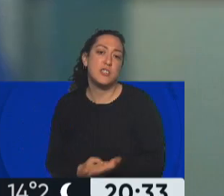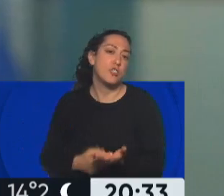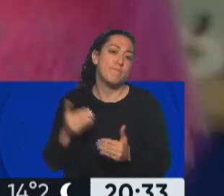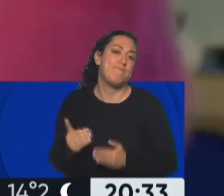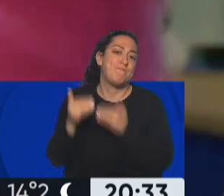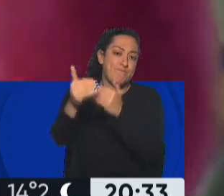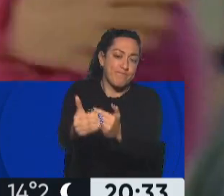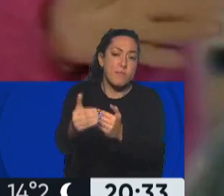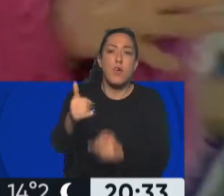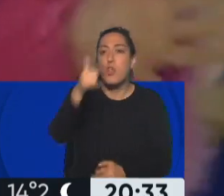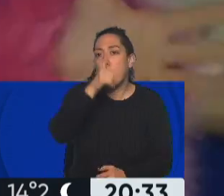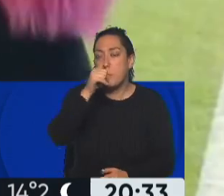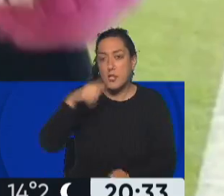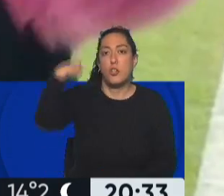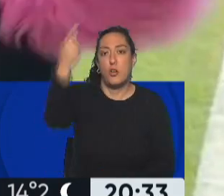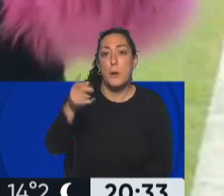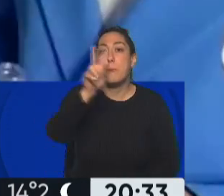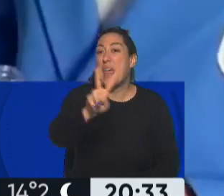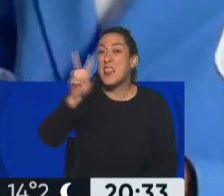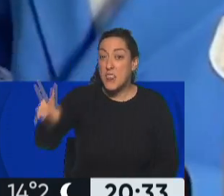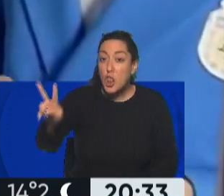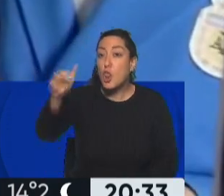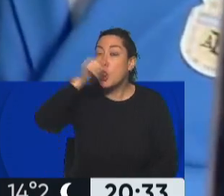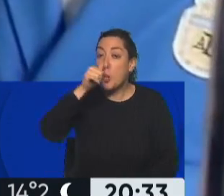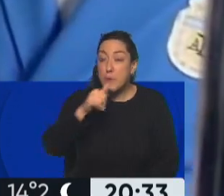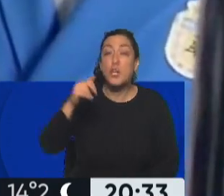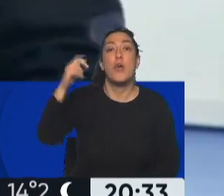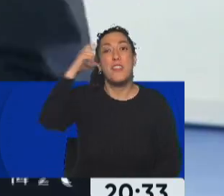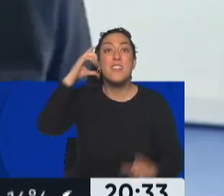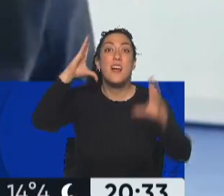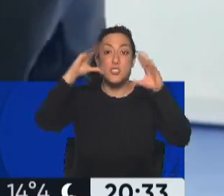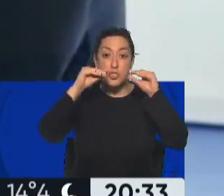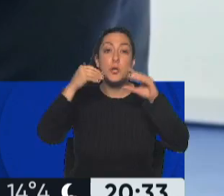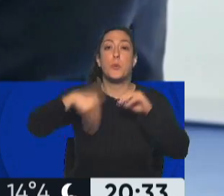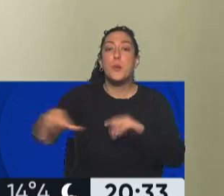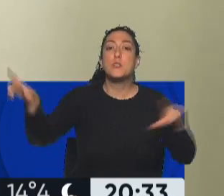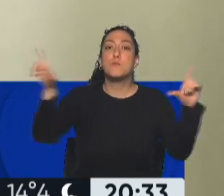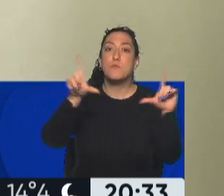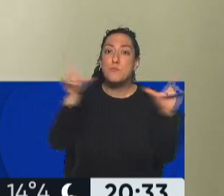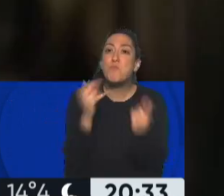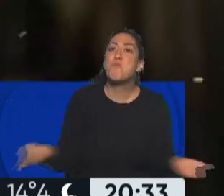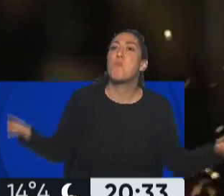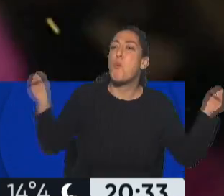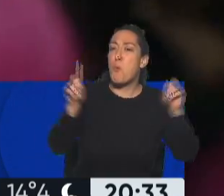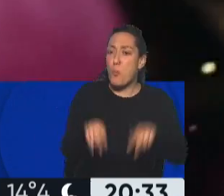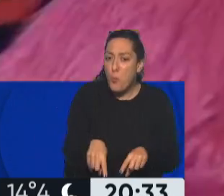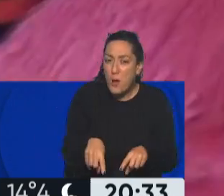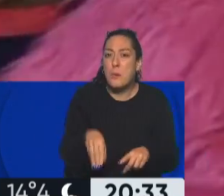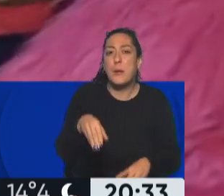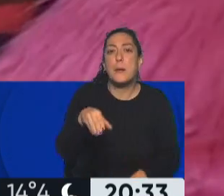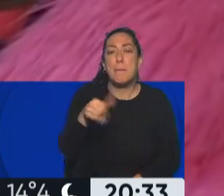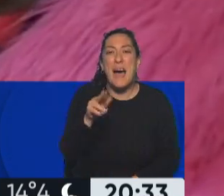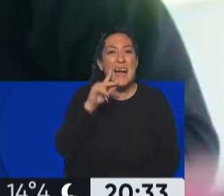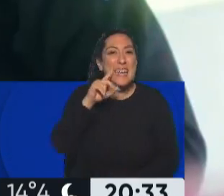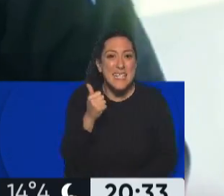para el domingo siguiente. Así que el 22, el domingo 22, a las 22 horas, va a estar Susana Jiménez acompañada ya de María Becerra, que